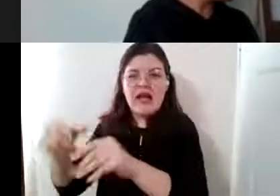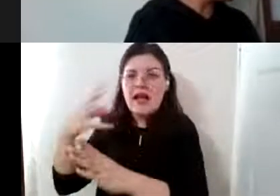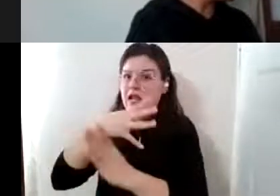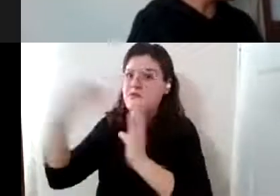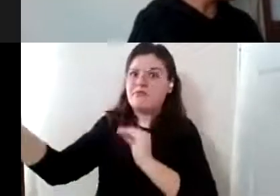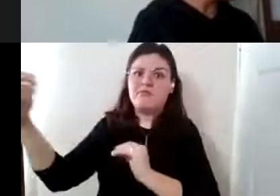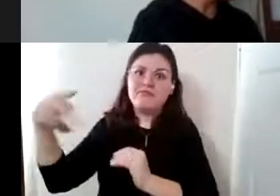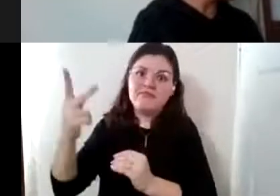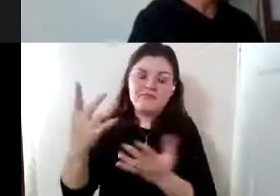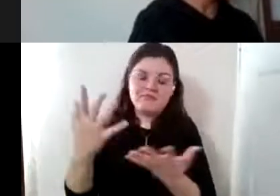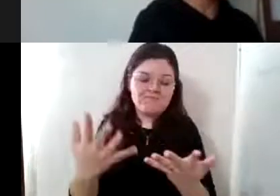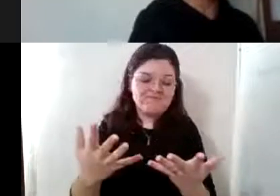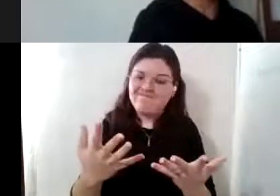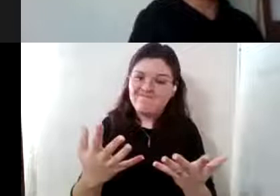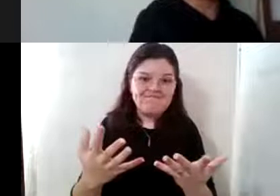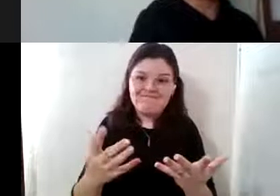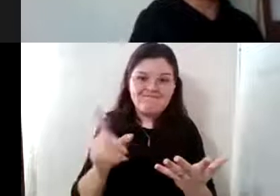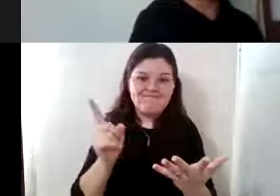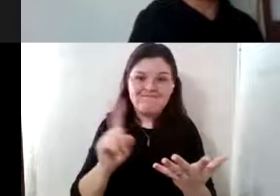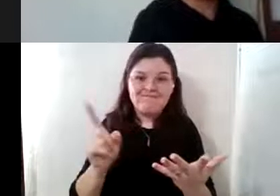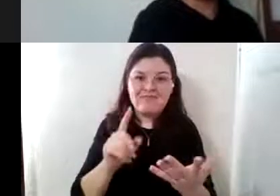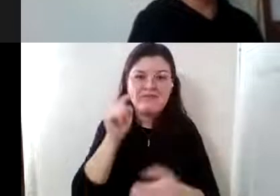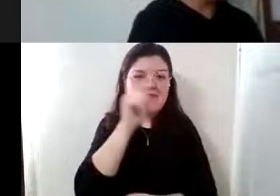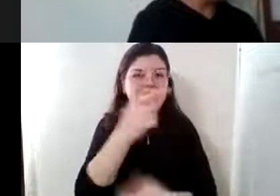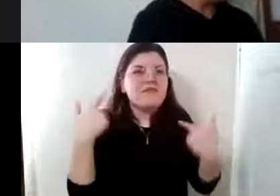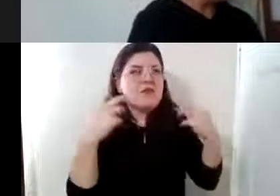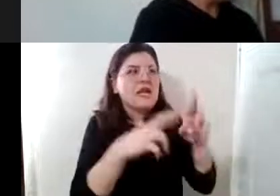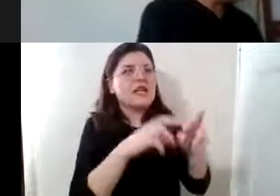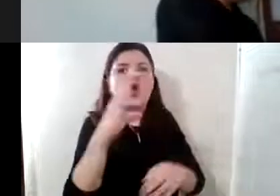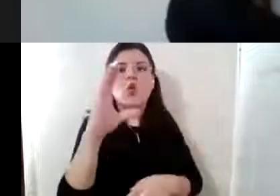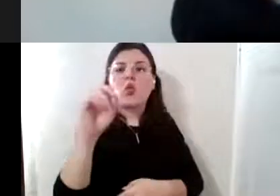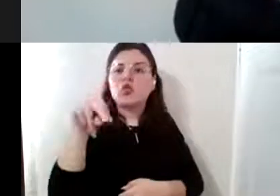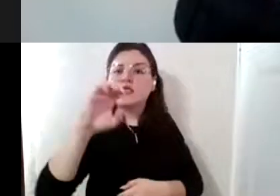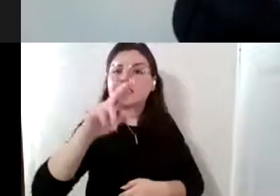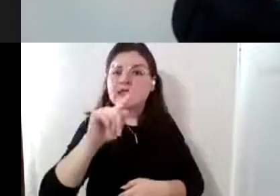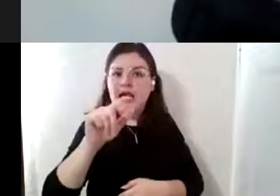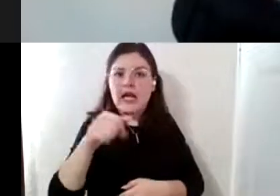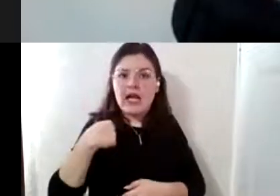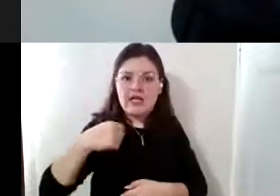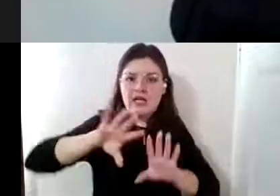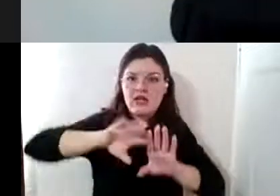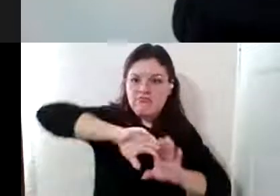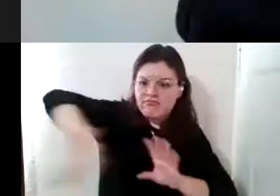no, es Conchita, la maestra, que separó a las niñas y está regañando a Lucía por su